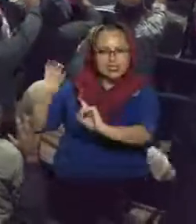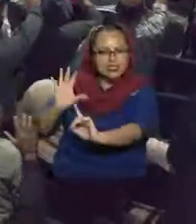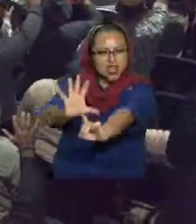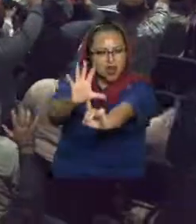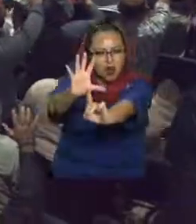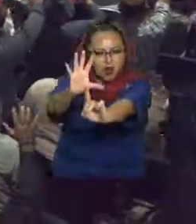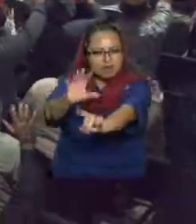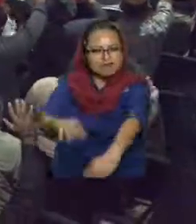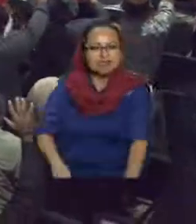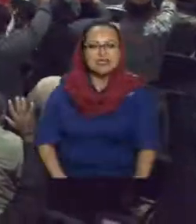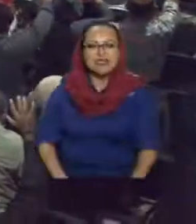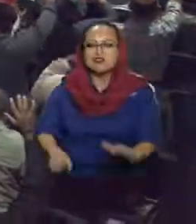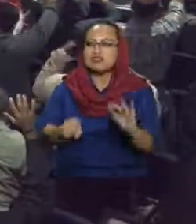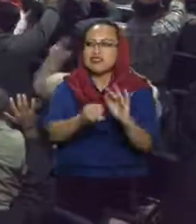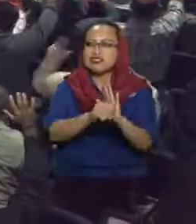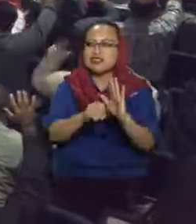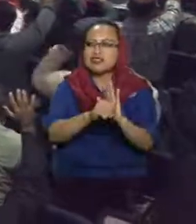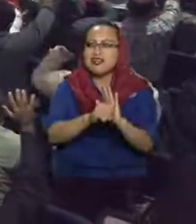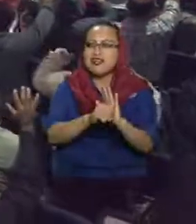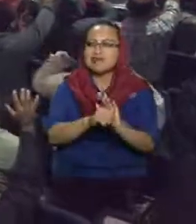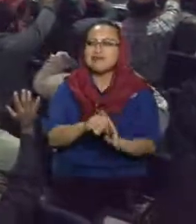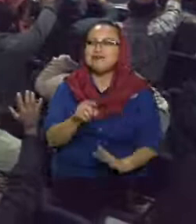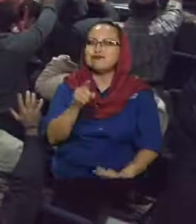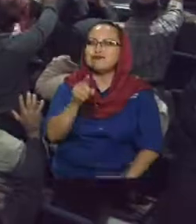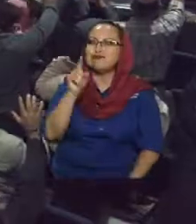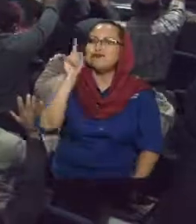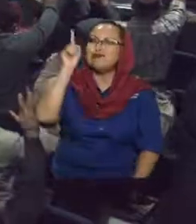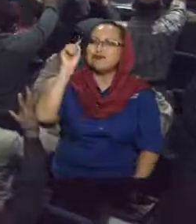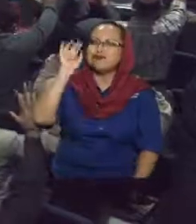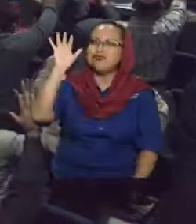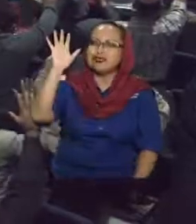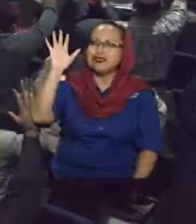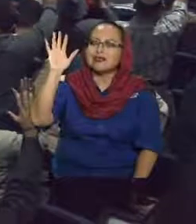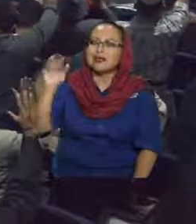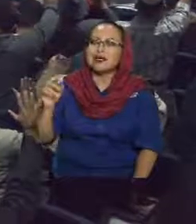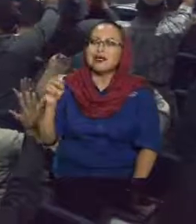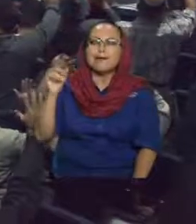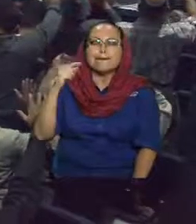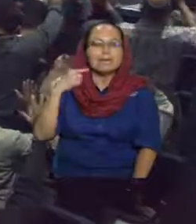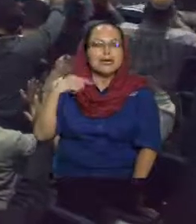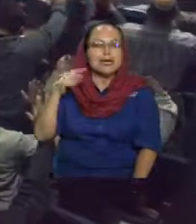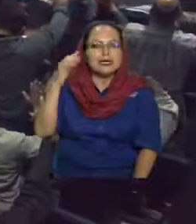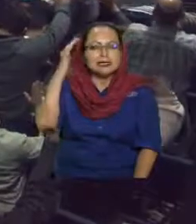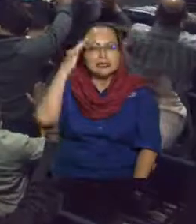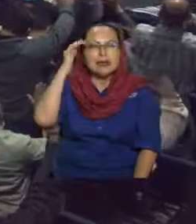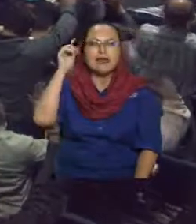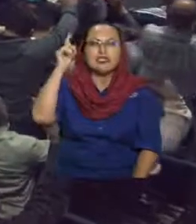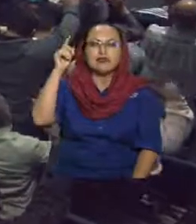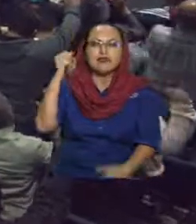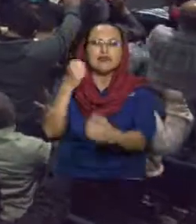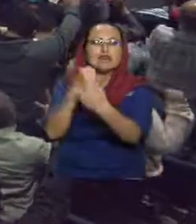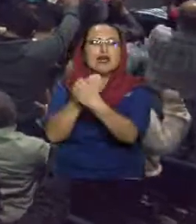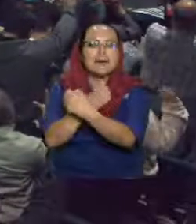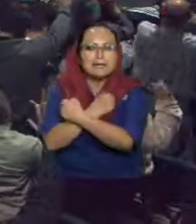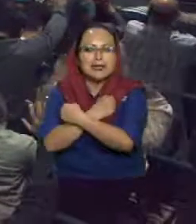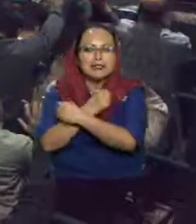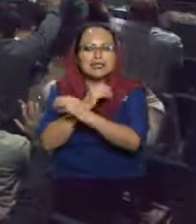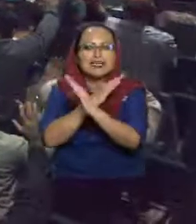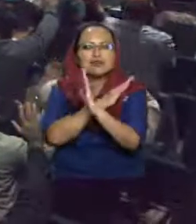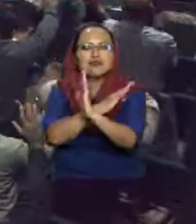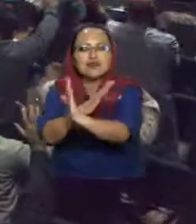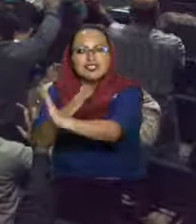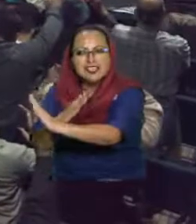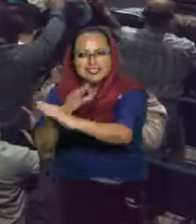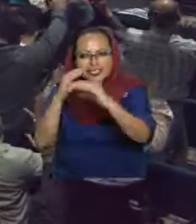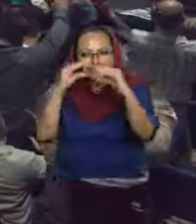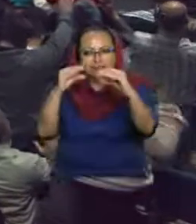para recibir esta bendición. Esa es una señal tuya para cada uno de ellos, que ellos son importantes para ti, que tú los amas